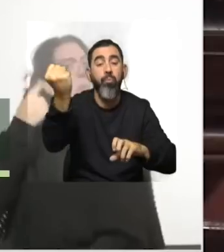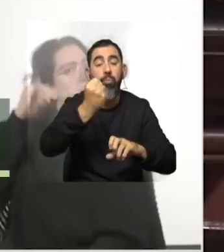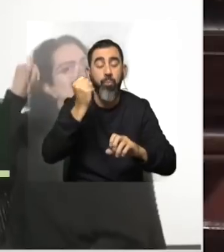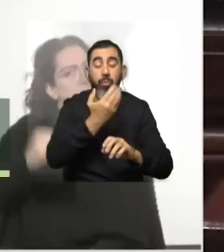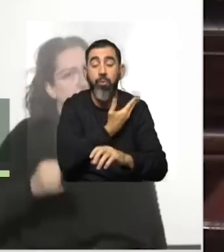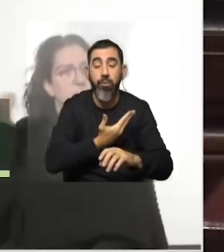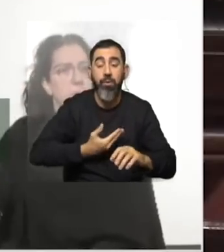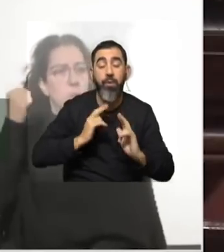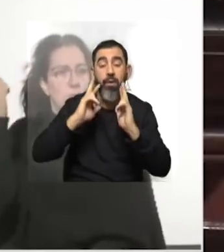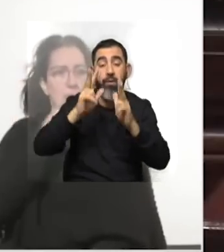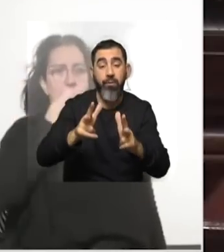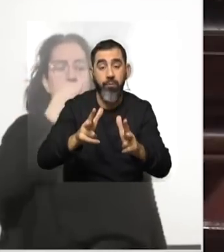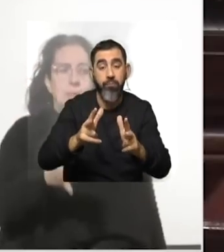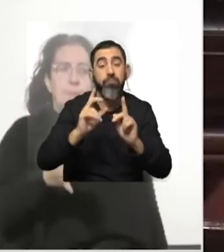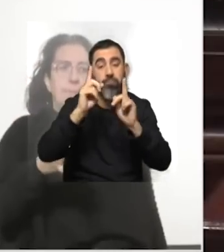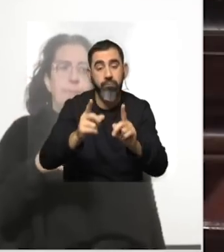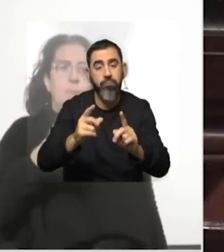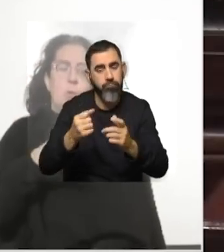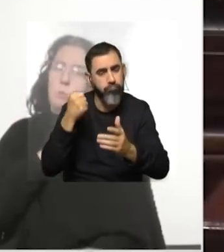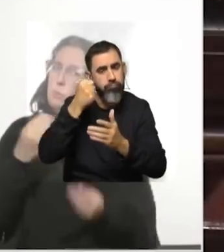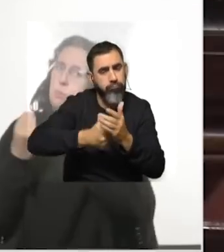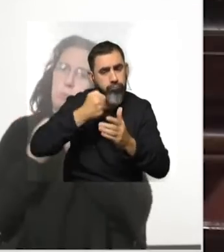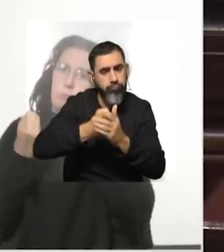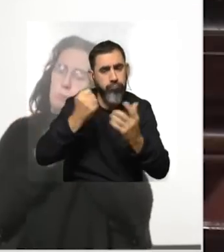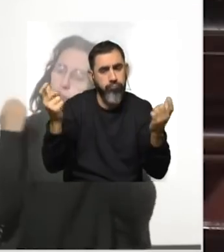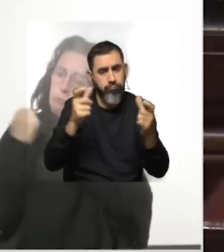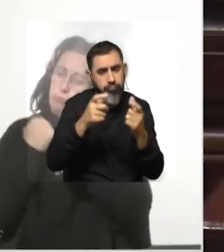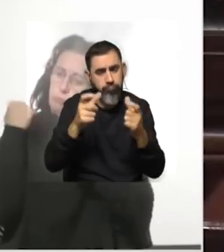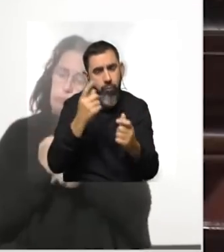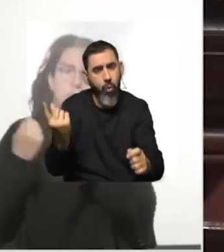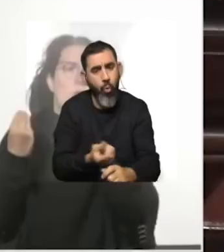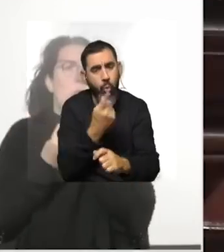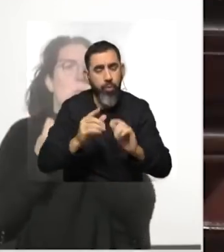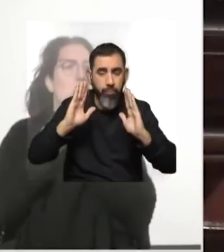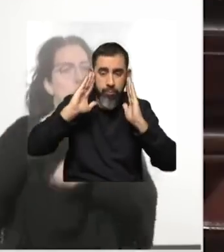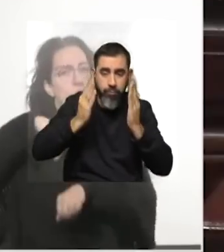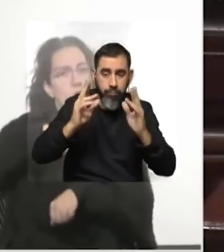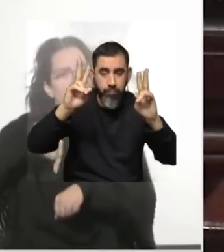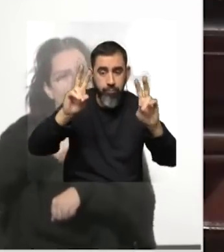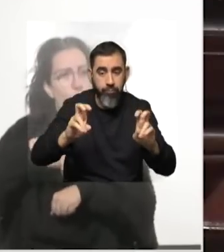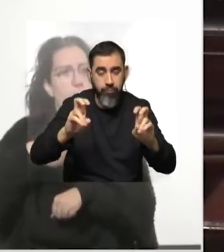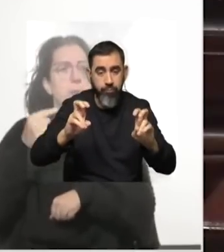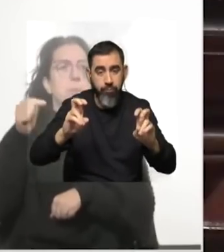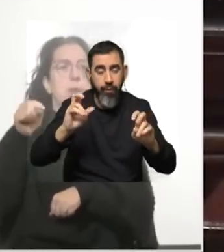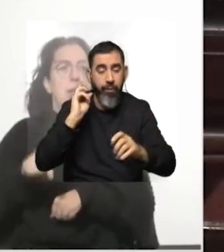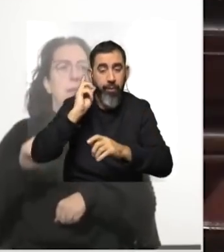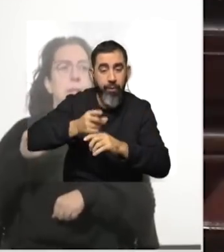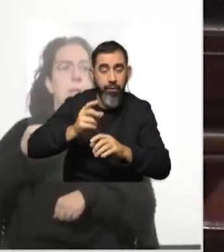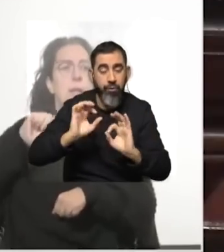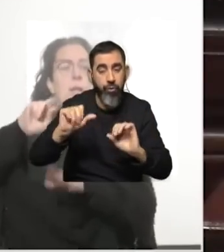Presidenta, señalar que incluso hubo mucho trabajo de muchas sesiones y de muchas horas para abordar a esta